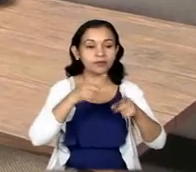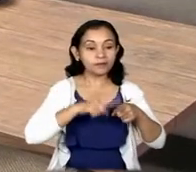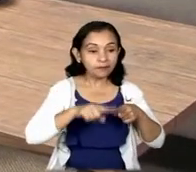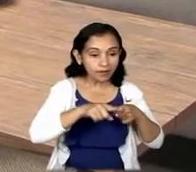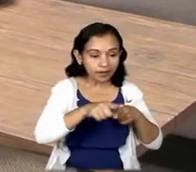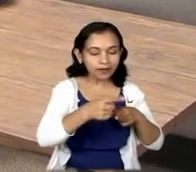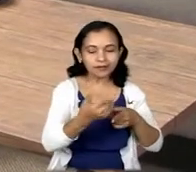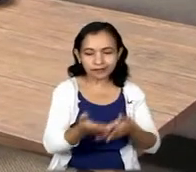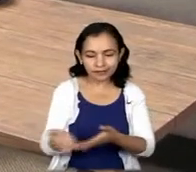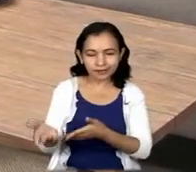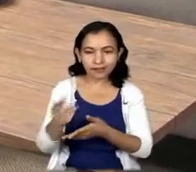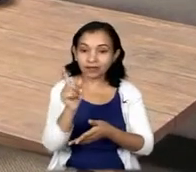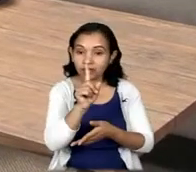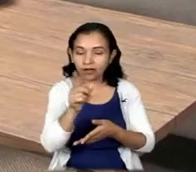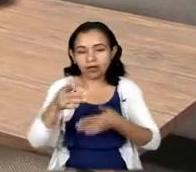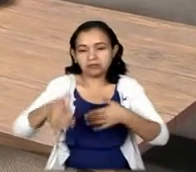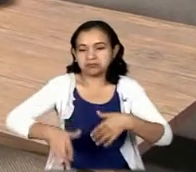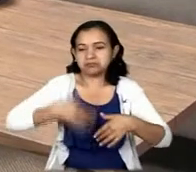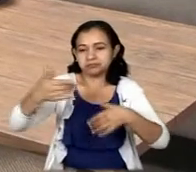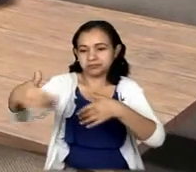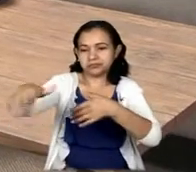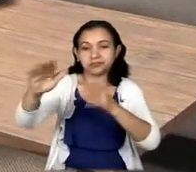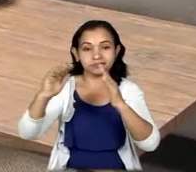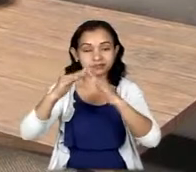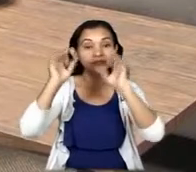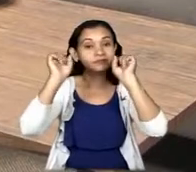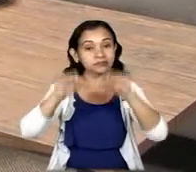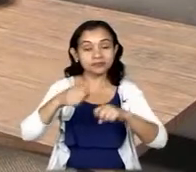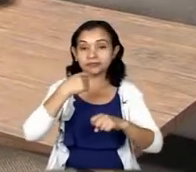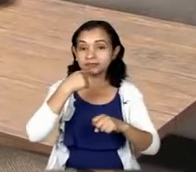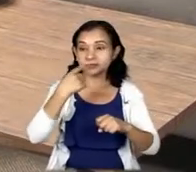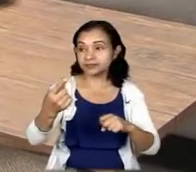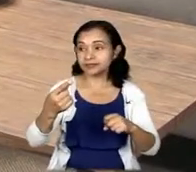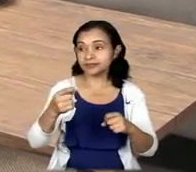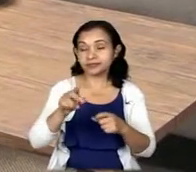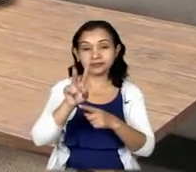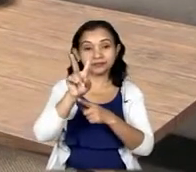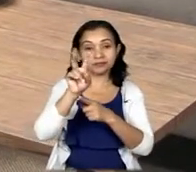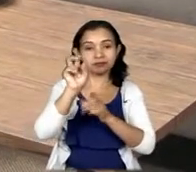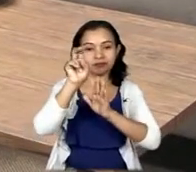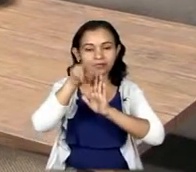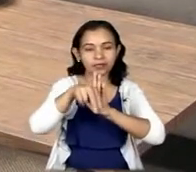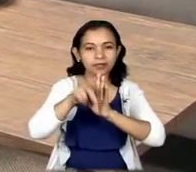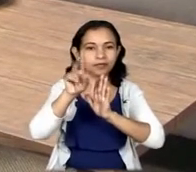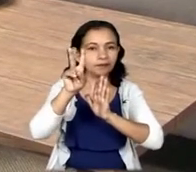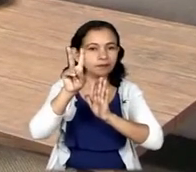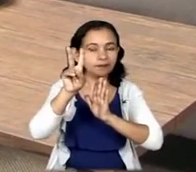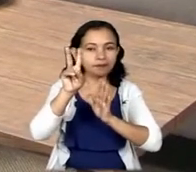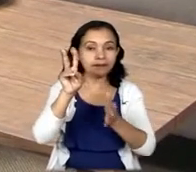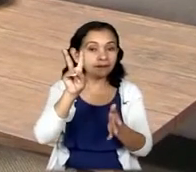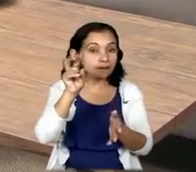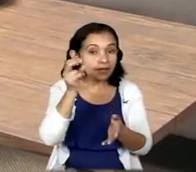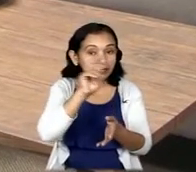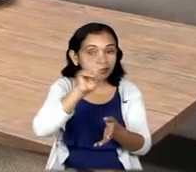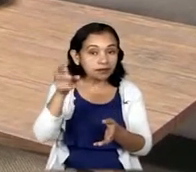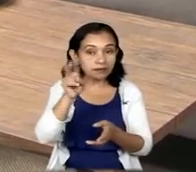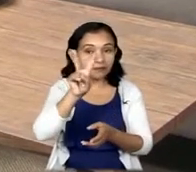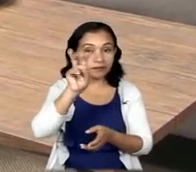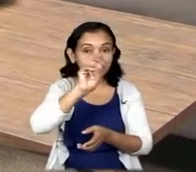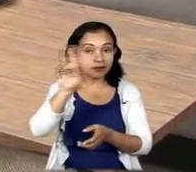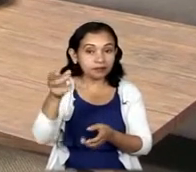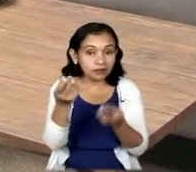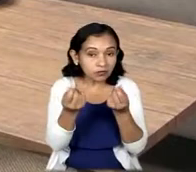pagar. Y podría decir mucho, pero si eran solamente 20 Córdobas, pero 20 Córdobas no lo tenía mucho. Además eran